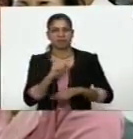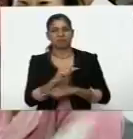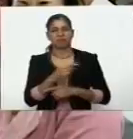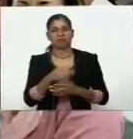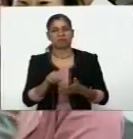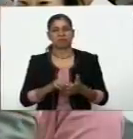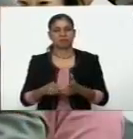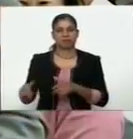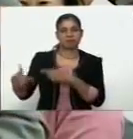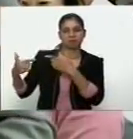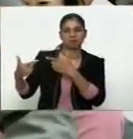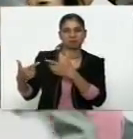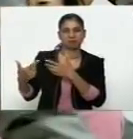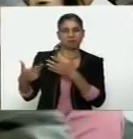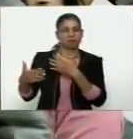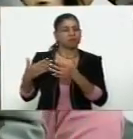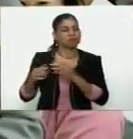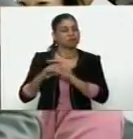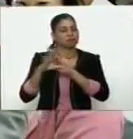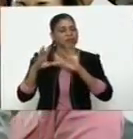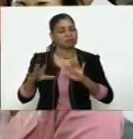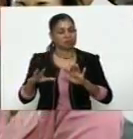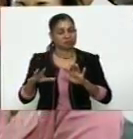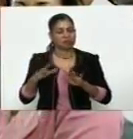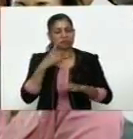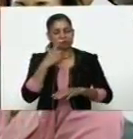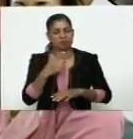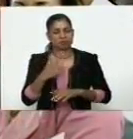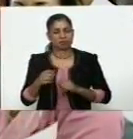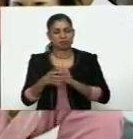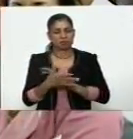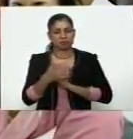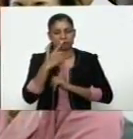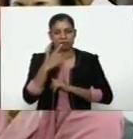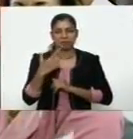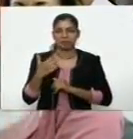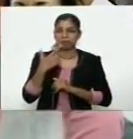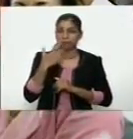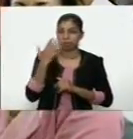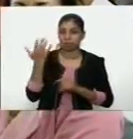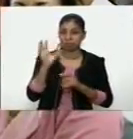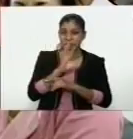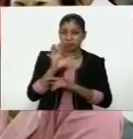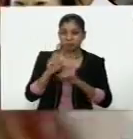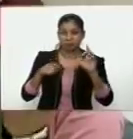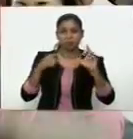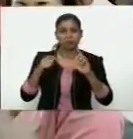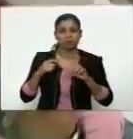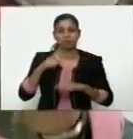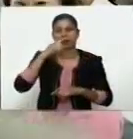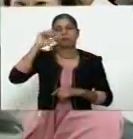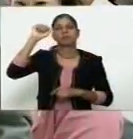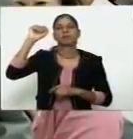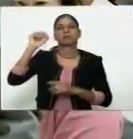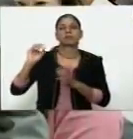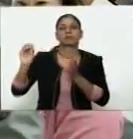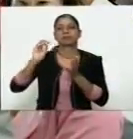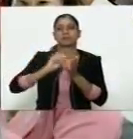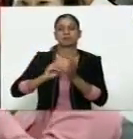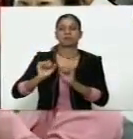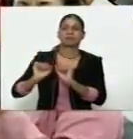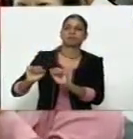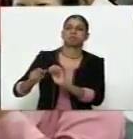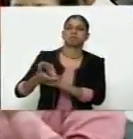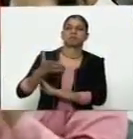La respuesta era muy clara, si lo queremos ver en términos de ciencia ficción. Si el imperio contraataca, tenemos a Nicolás Maduro para que haga el retorno del Jedi.